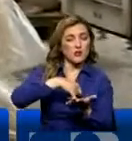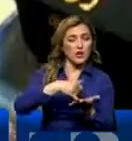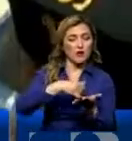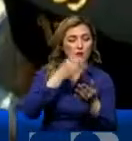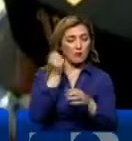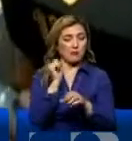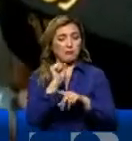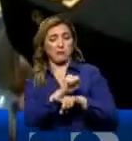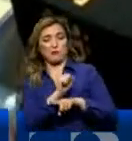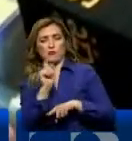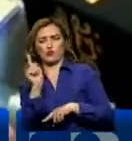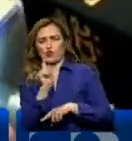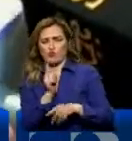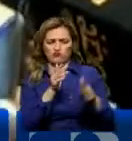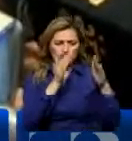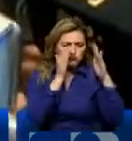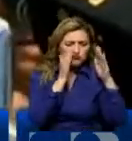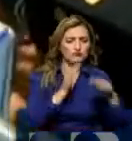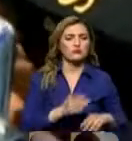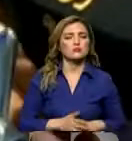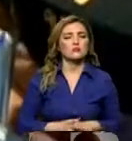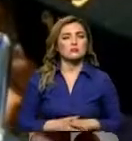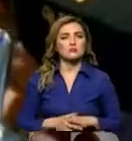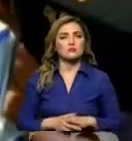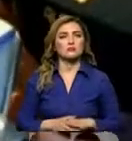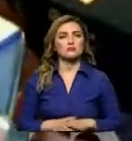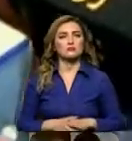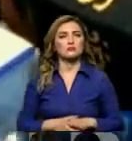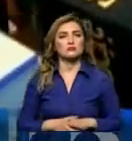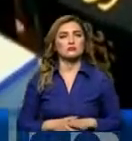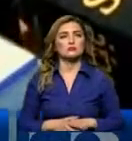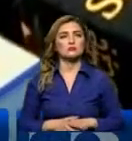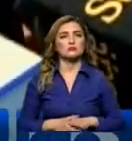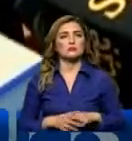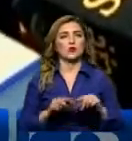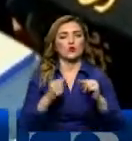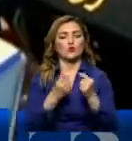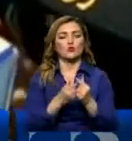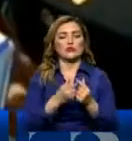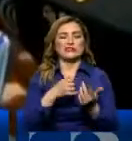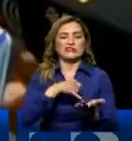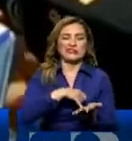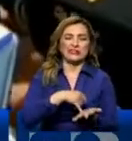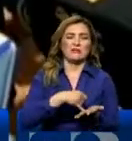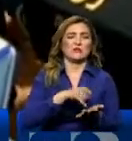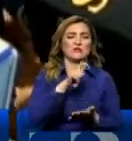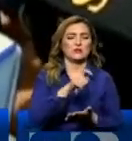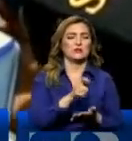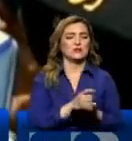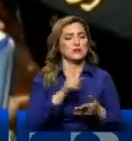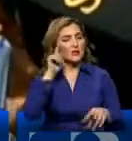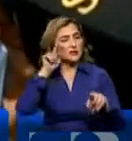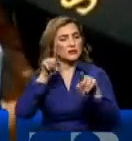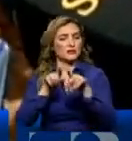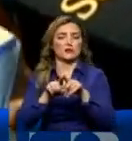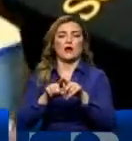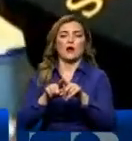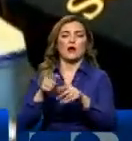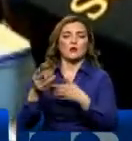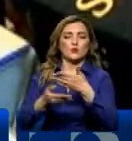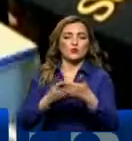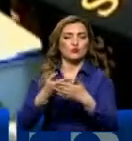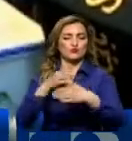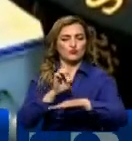vulnerables. Reconocemos que existen siempre, hay sectores sensibles en estos acuerdos comerciales, no solo con el Ecuador,